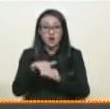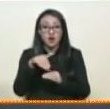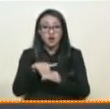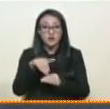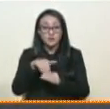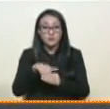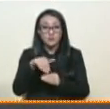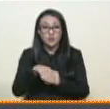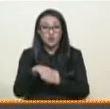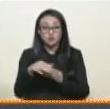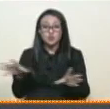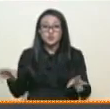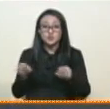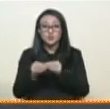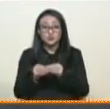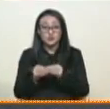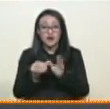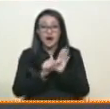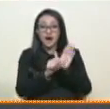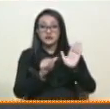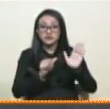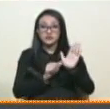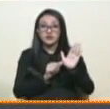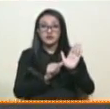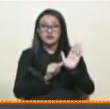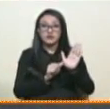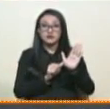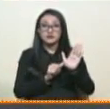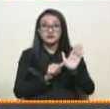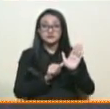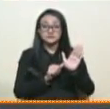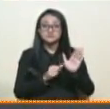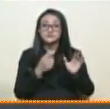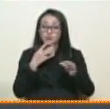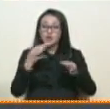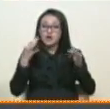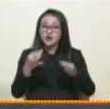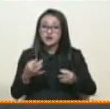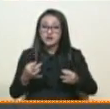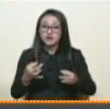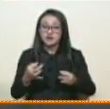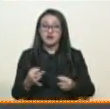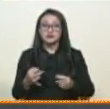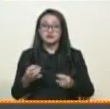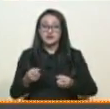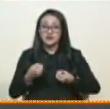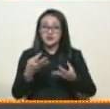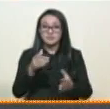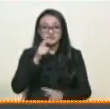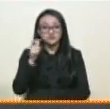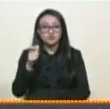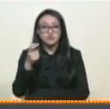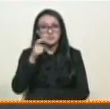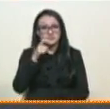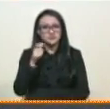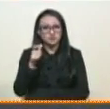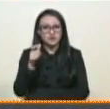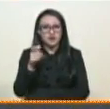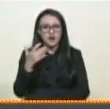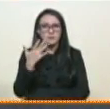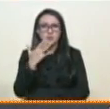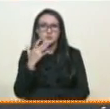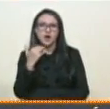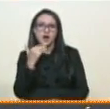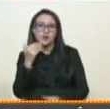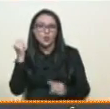caja coincide con el acta, ya digamos, es una garantía para toda la ciudadanía. Pero la gente pudiera tener todavía una duda,